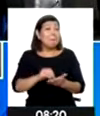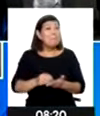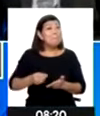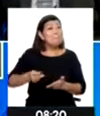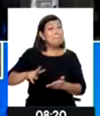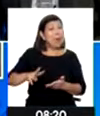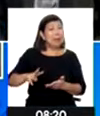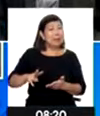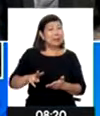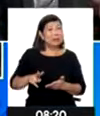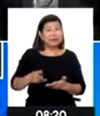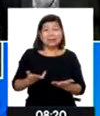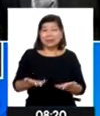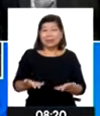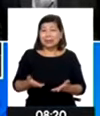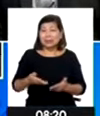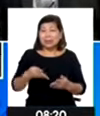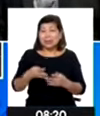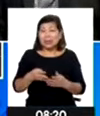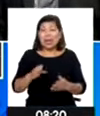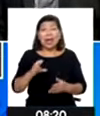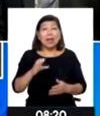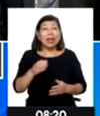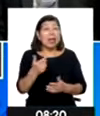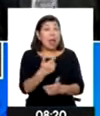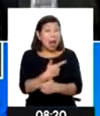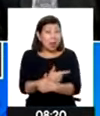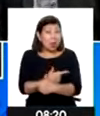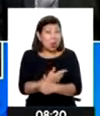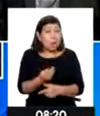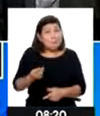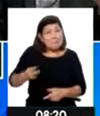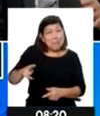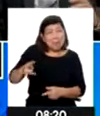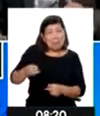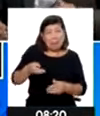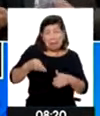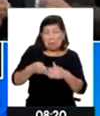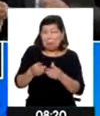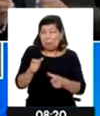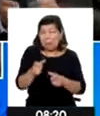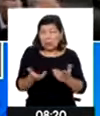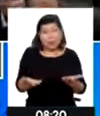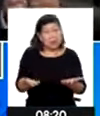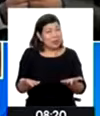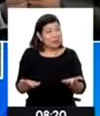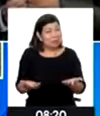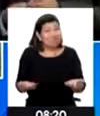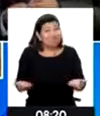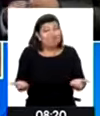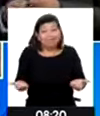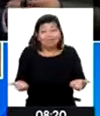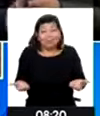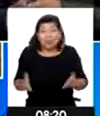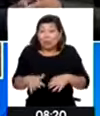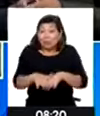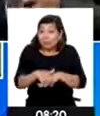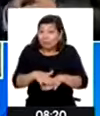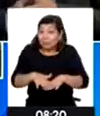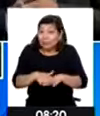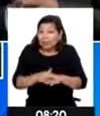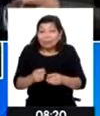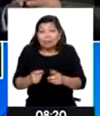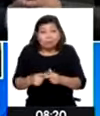más su capacidad, el penal Castro Castro casi 4 veces más su capacidad. Entonces, una gestión tiene